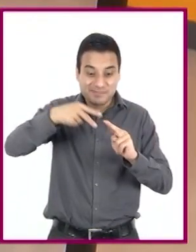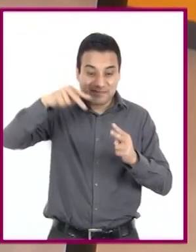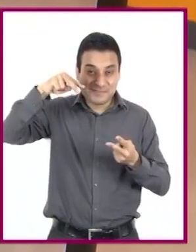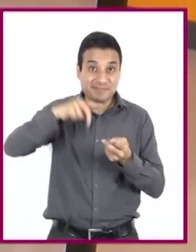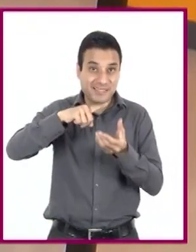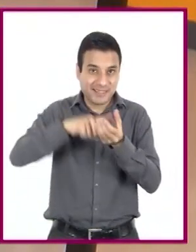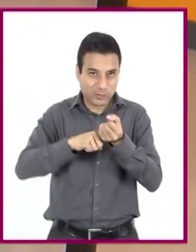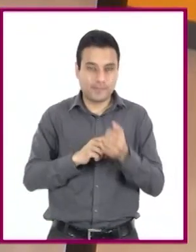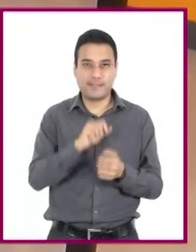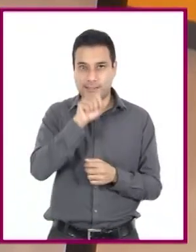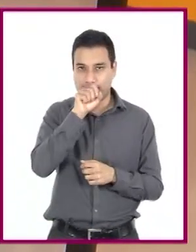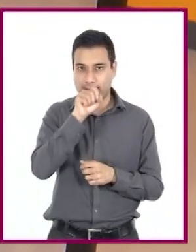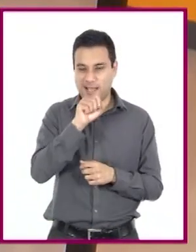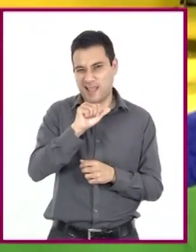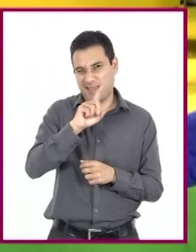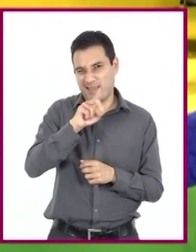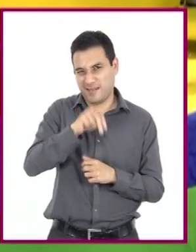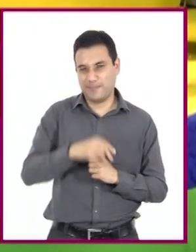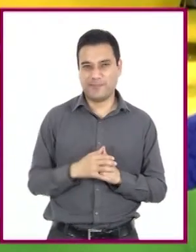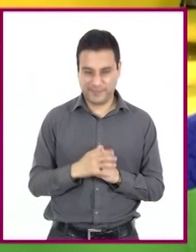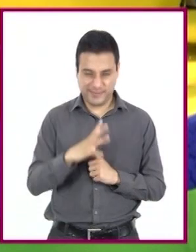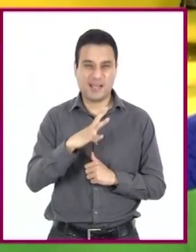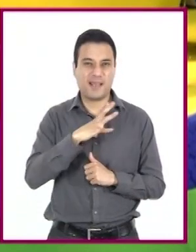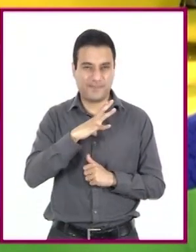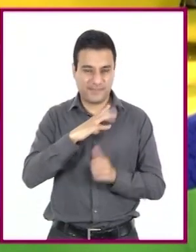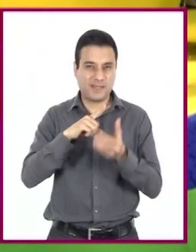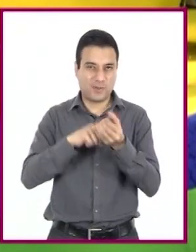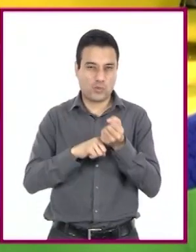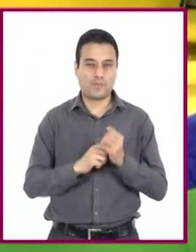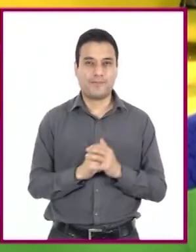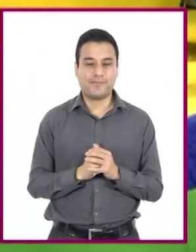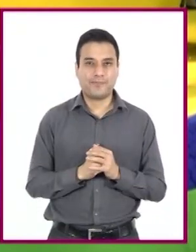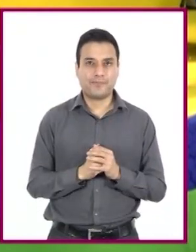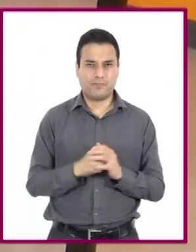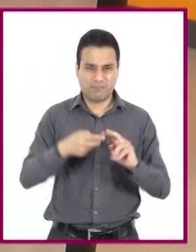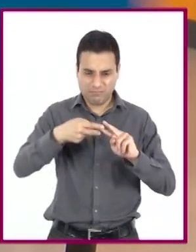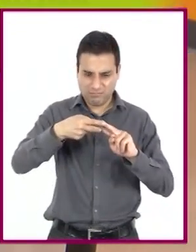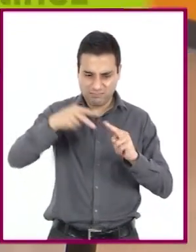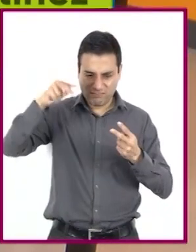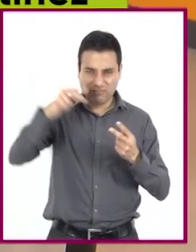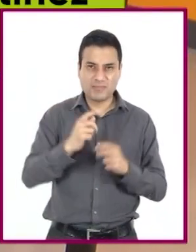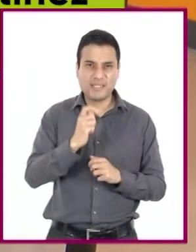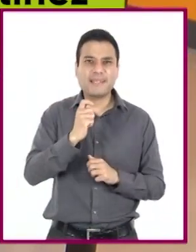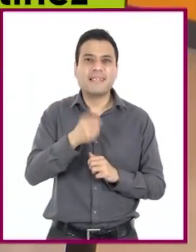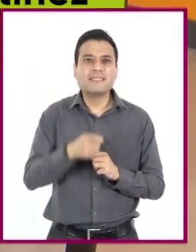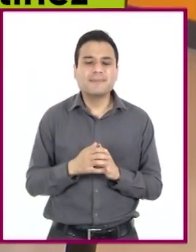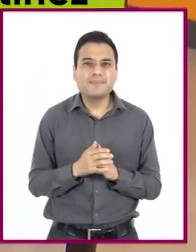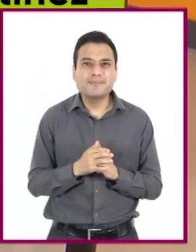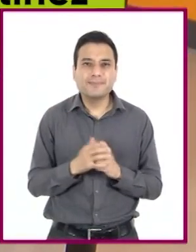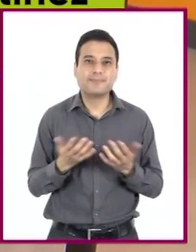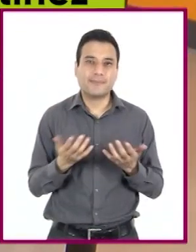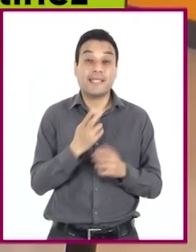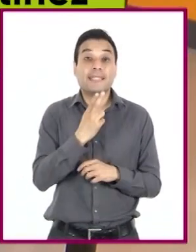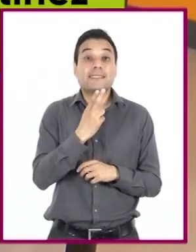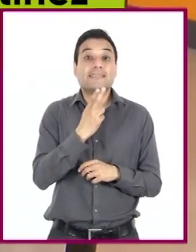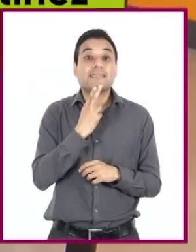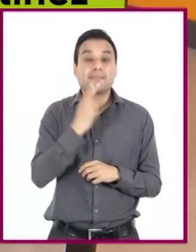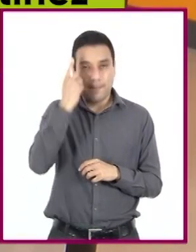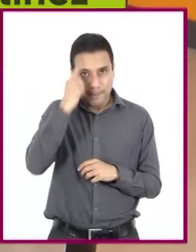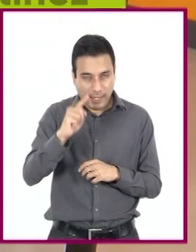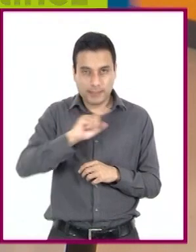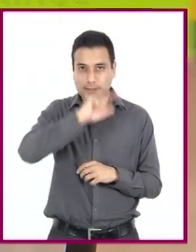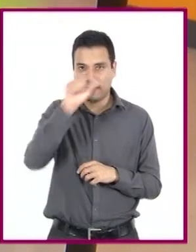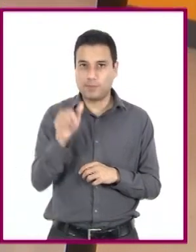el ácido desoxirribonucleico, donde se guarda la información para formar a la célula y dirigir